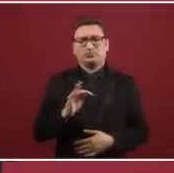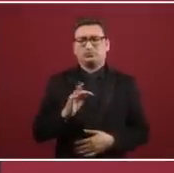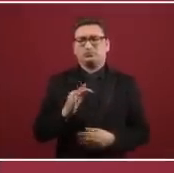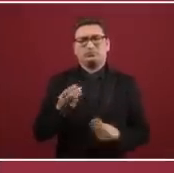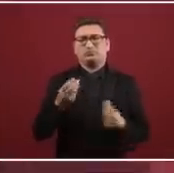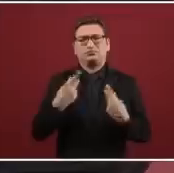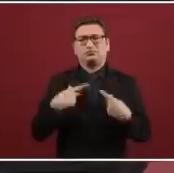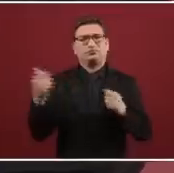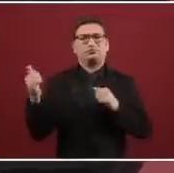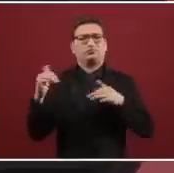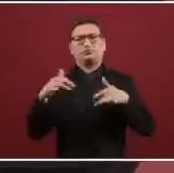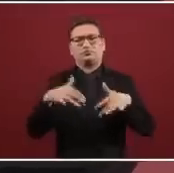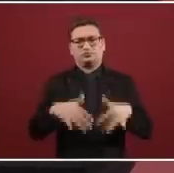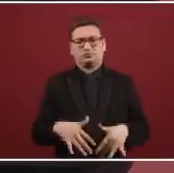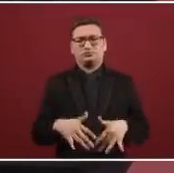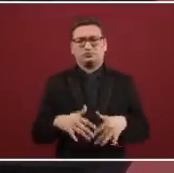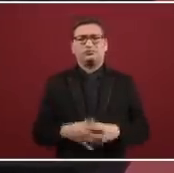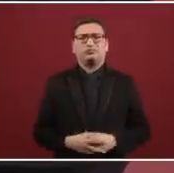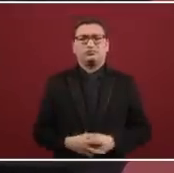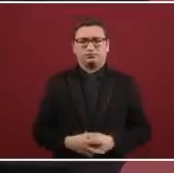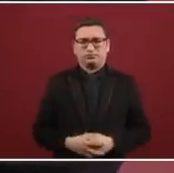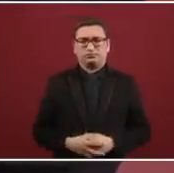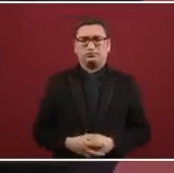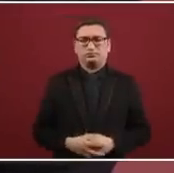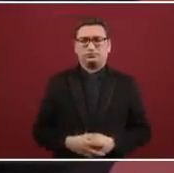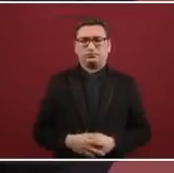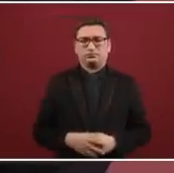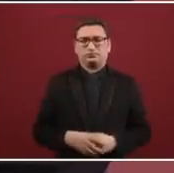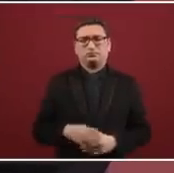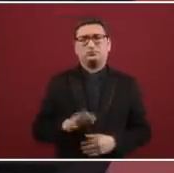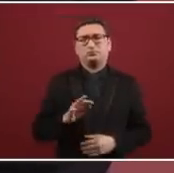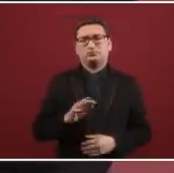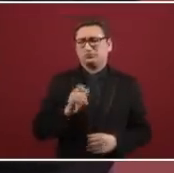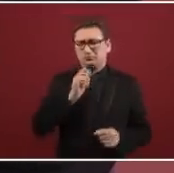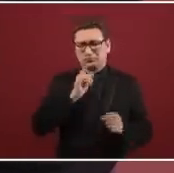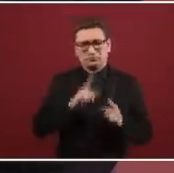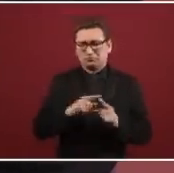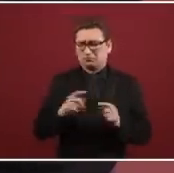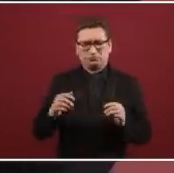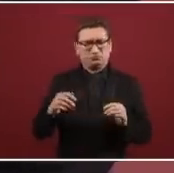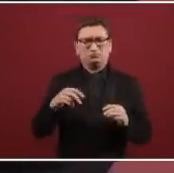asistirían y también no nos iban a cobrar.